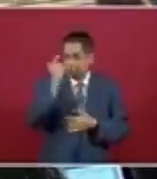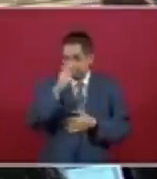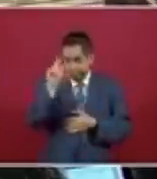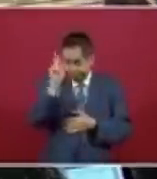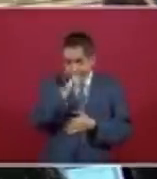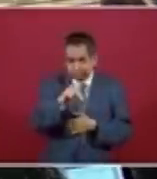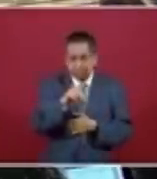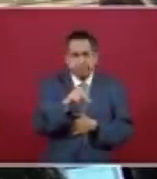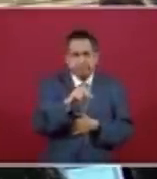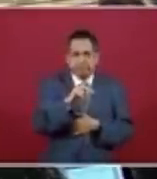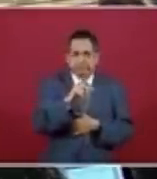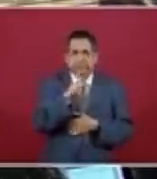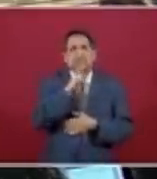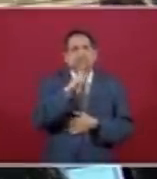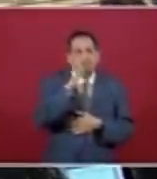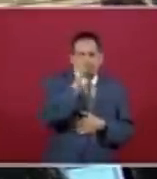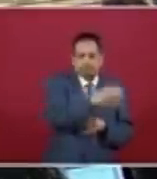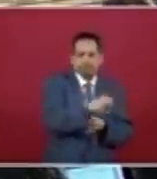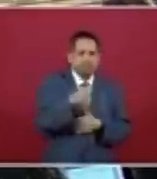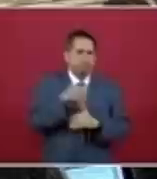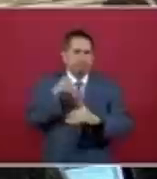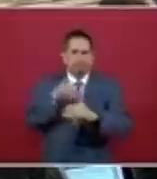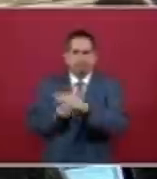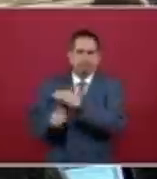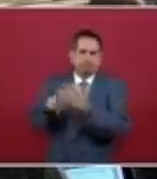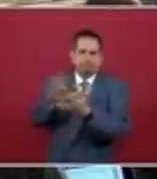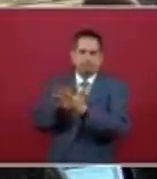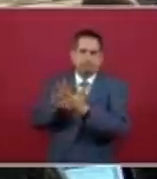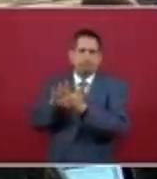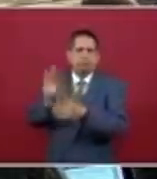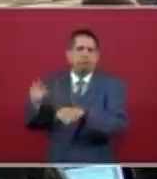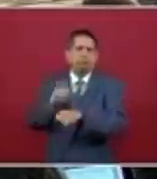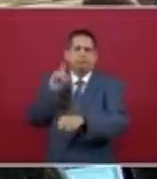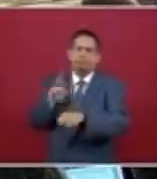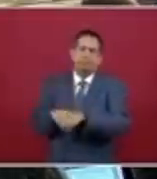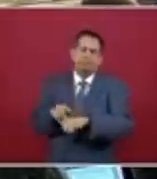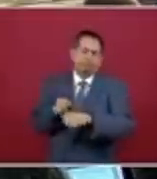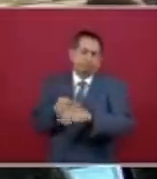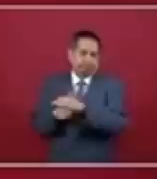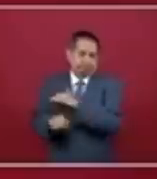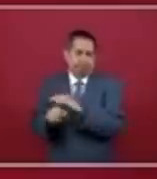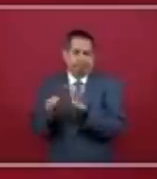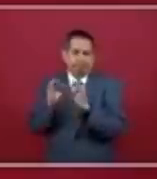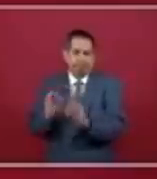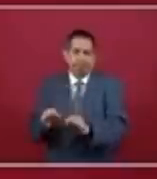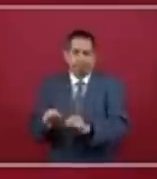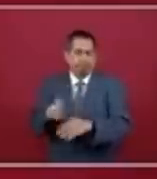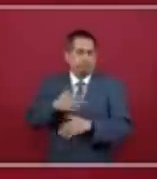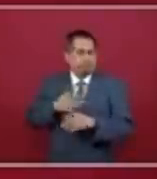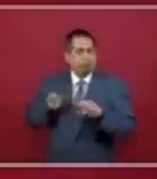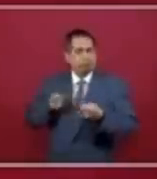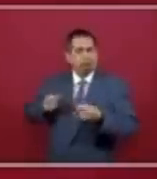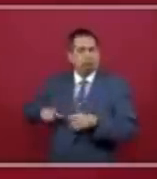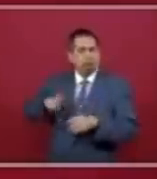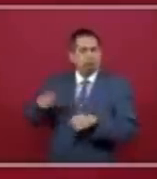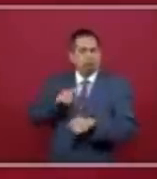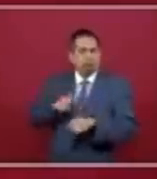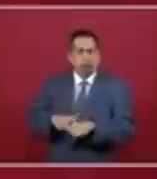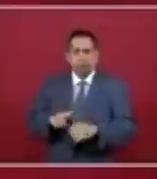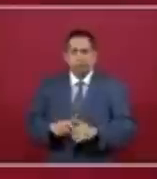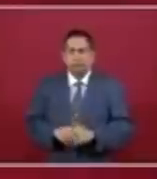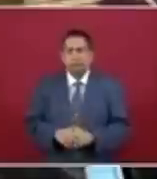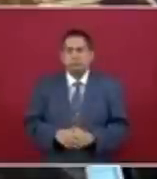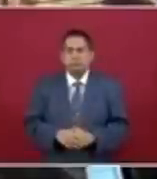riesgo, son trasladados a reclusorios de máxima seguridad, como son los que se administra el gobierno federal.